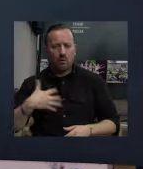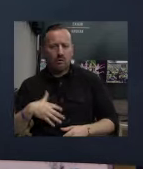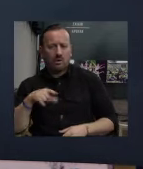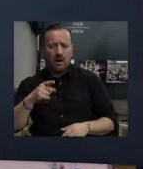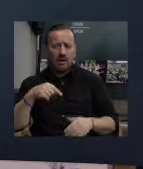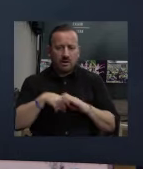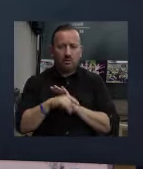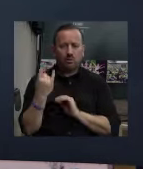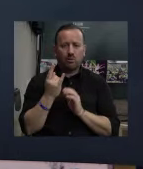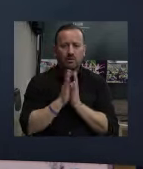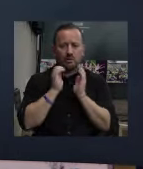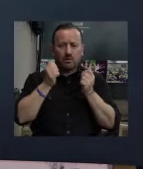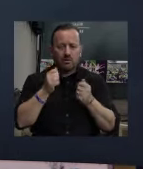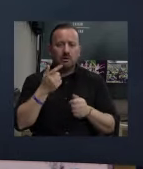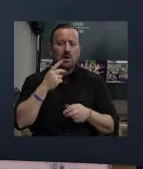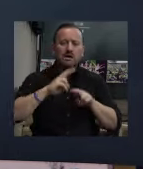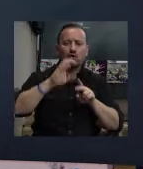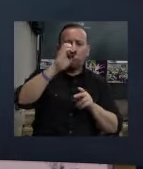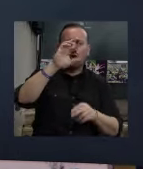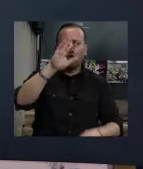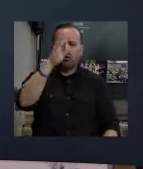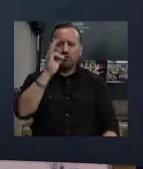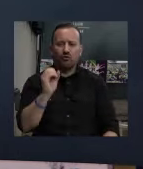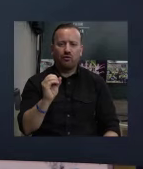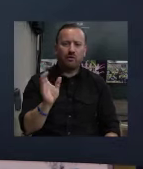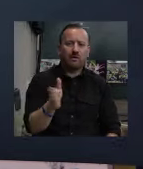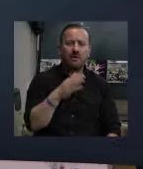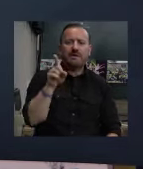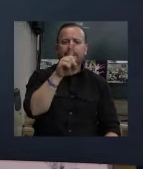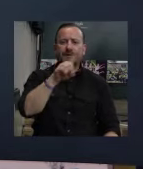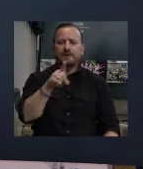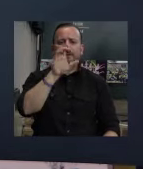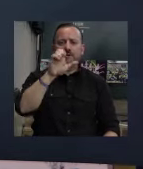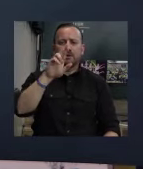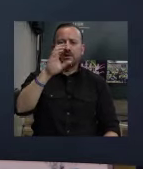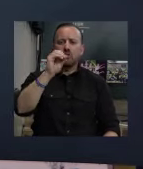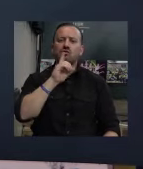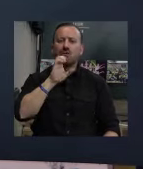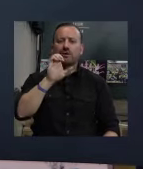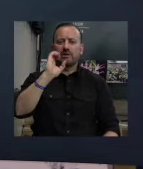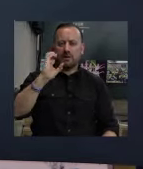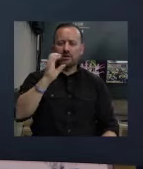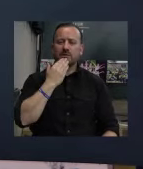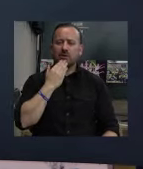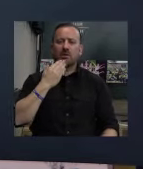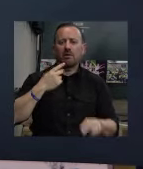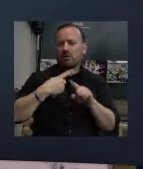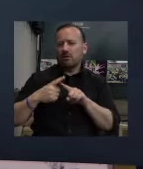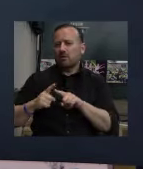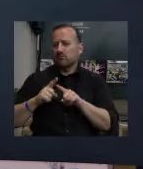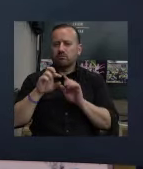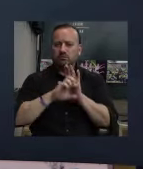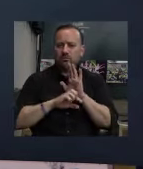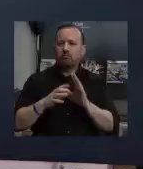siendo en este momento desarrollados por corfo por cercotec por diferentes iniciativas eh locales con alta